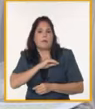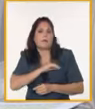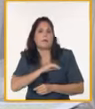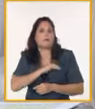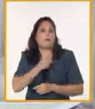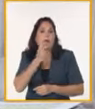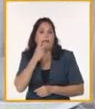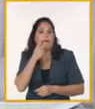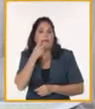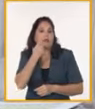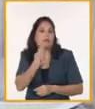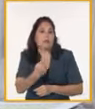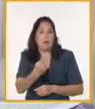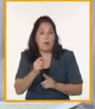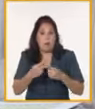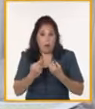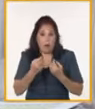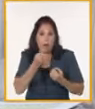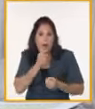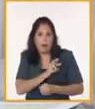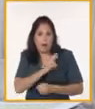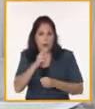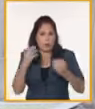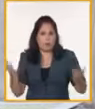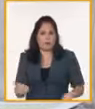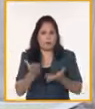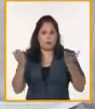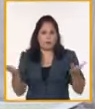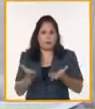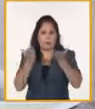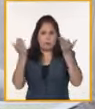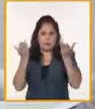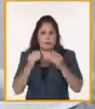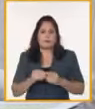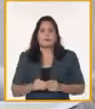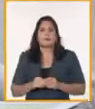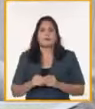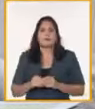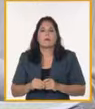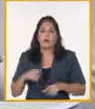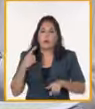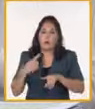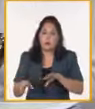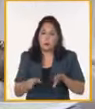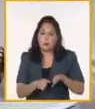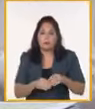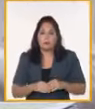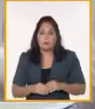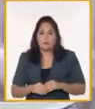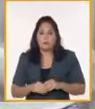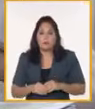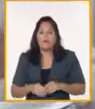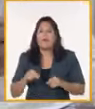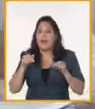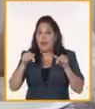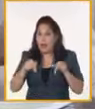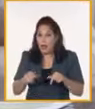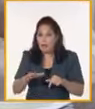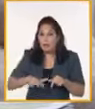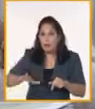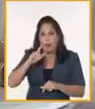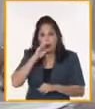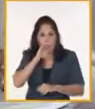visión para hacer que esta Revolución siga triunfando y sigga desarrollándose por eso es que aún cuando ya están todas las